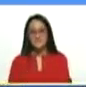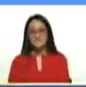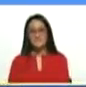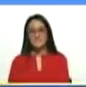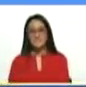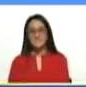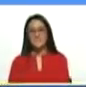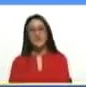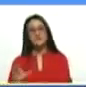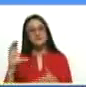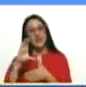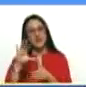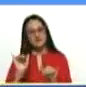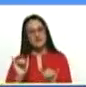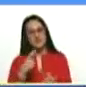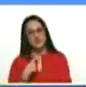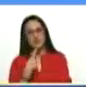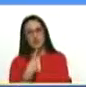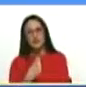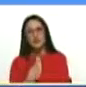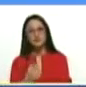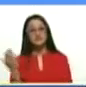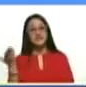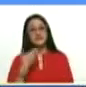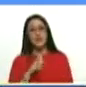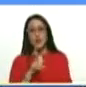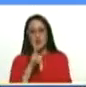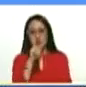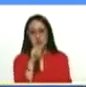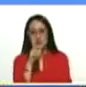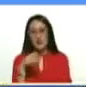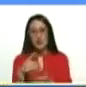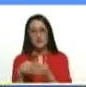ante la CELAP, las sanciones criminales